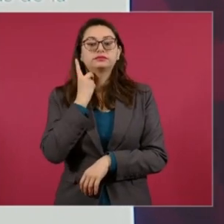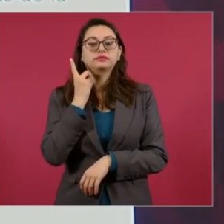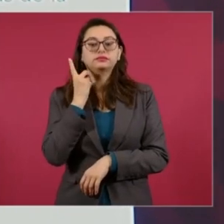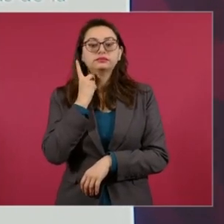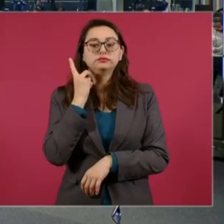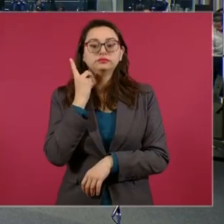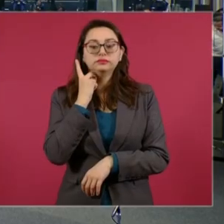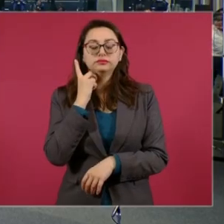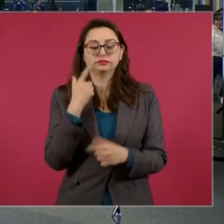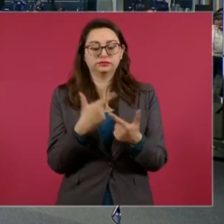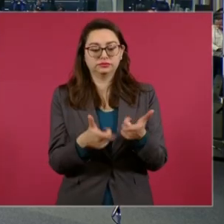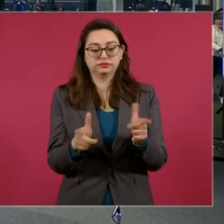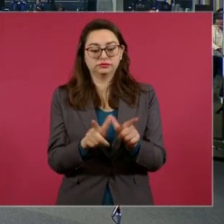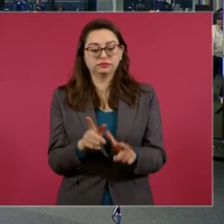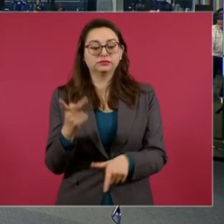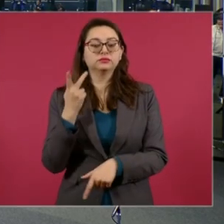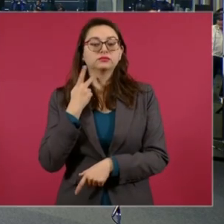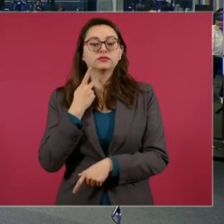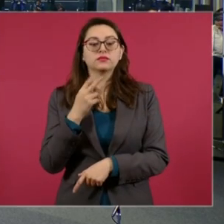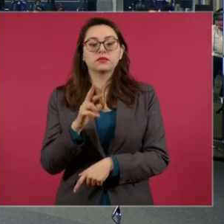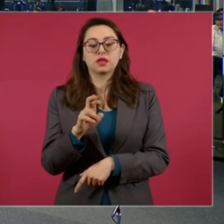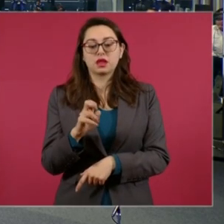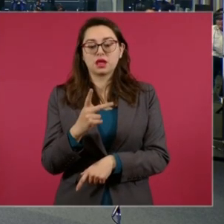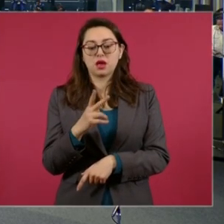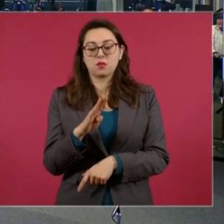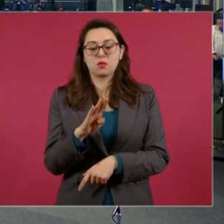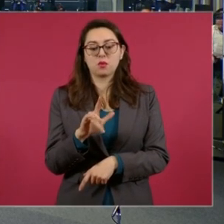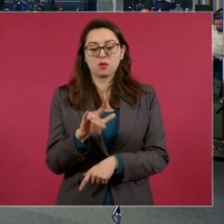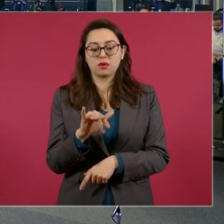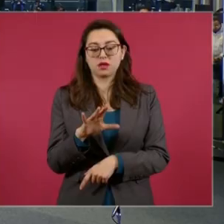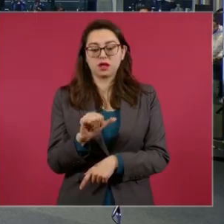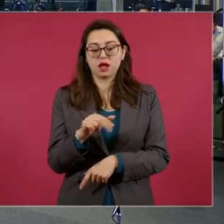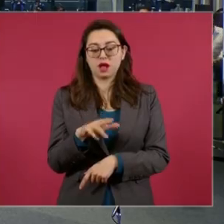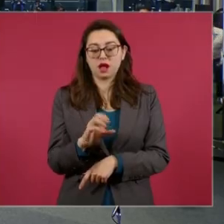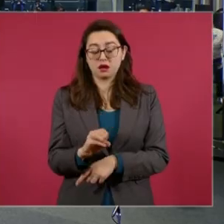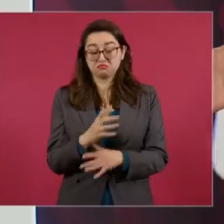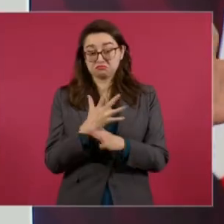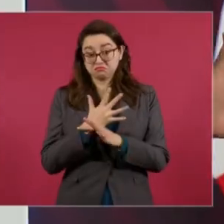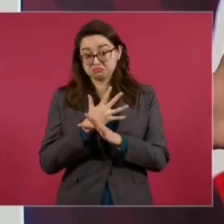diputados del Partido Republicano a decir, si no